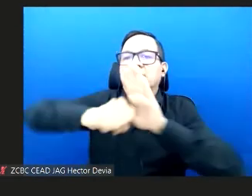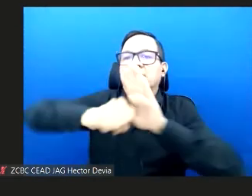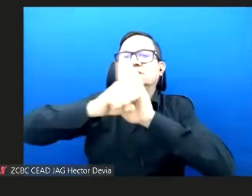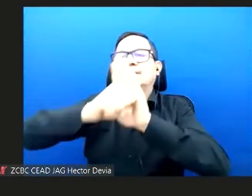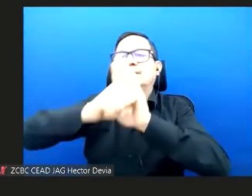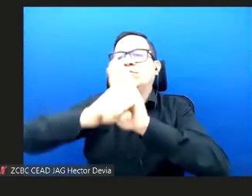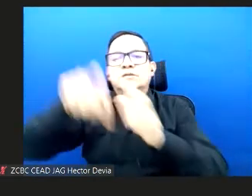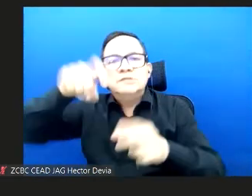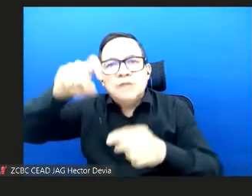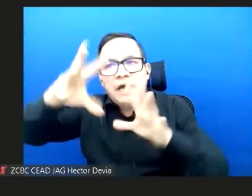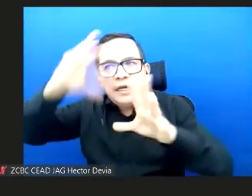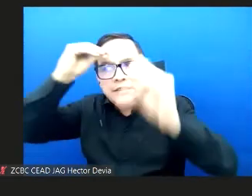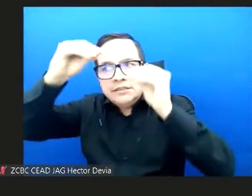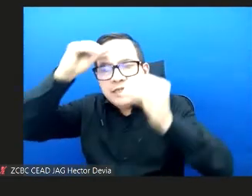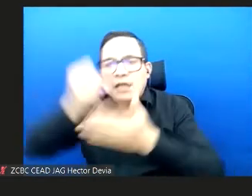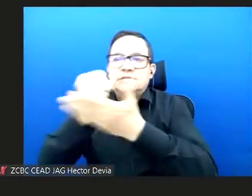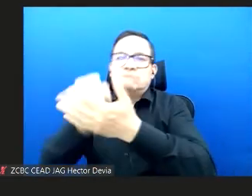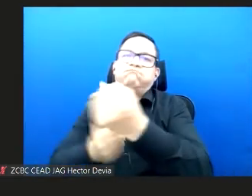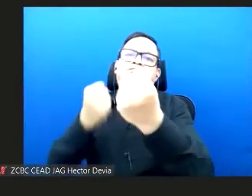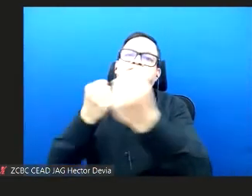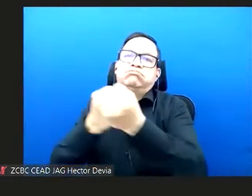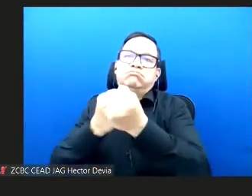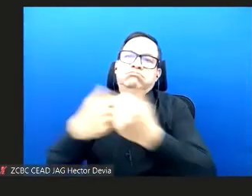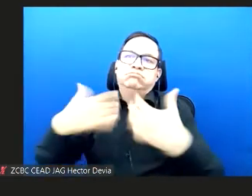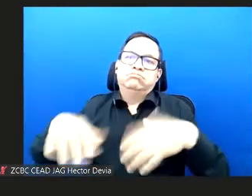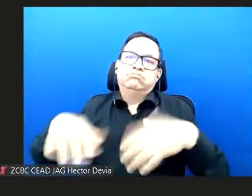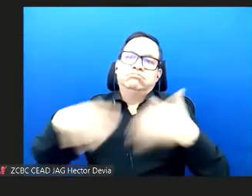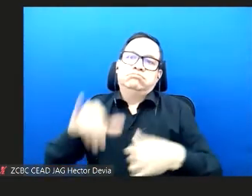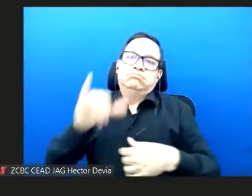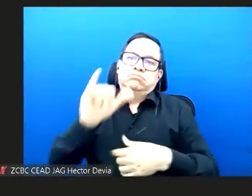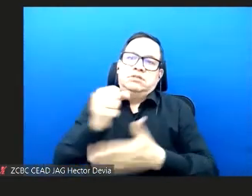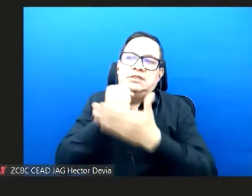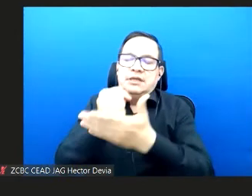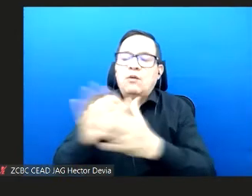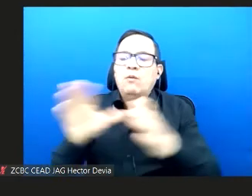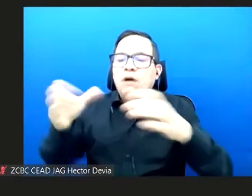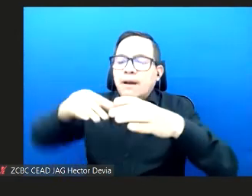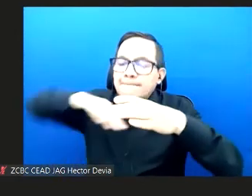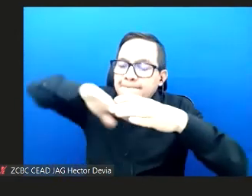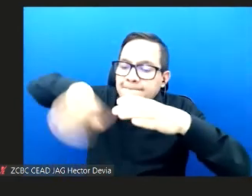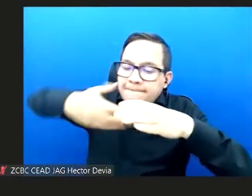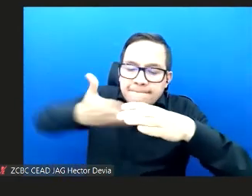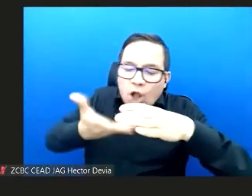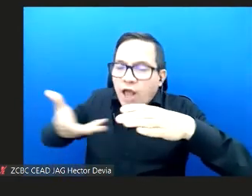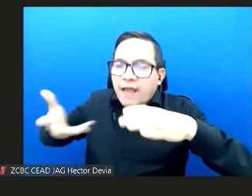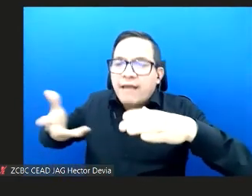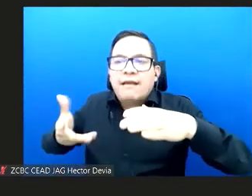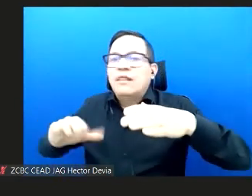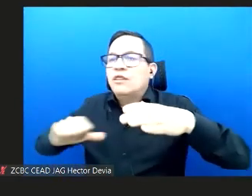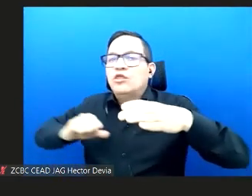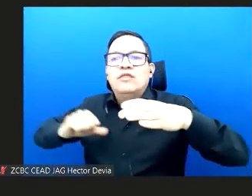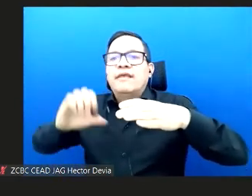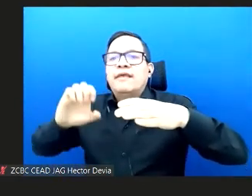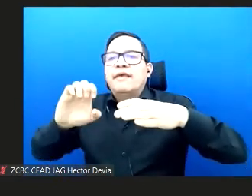importante ayudarnos con la simbología. Es el conjunto que carece de elementos y se simboliza